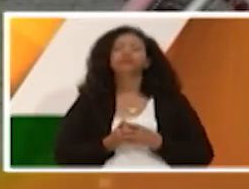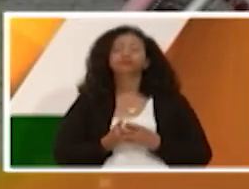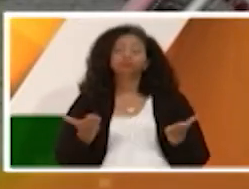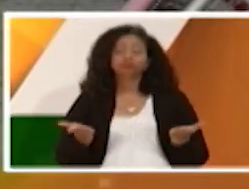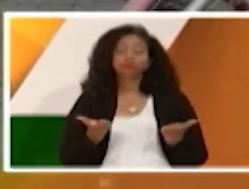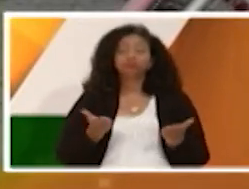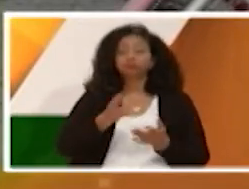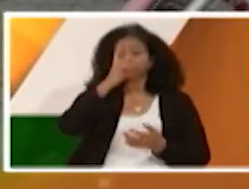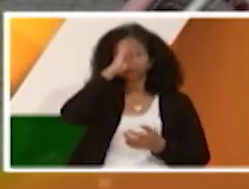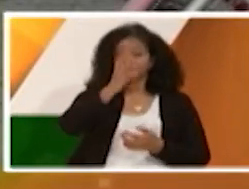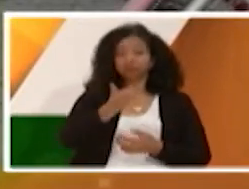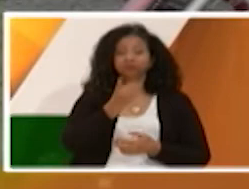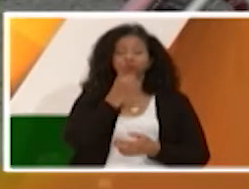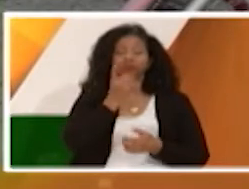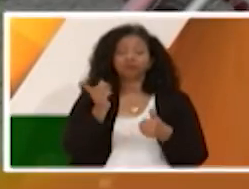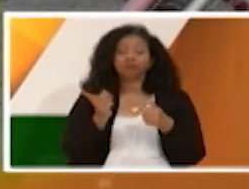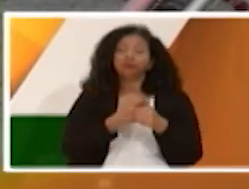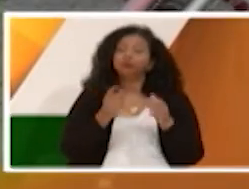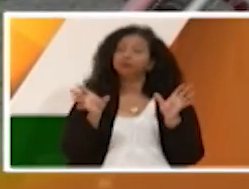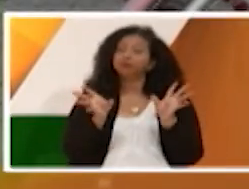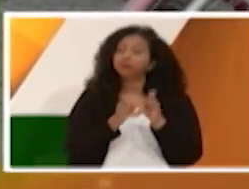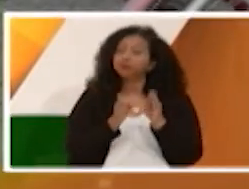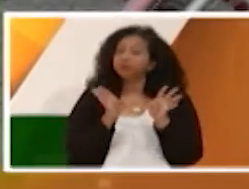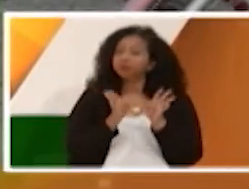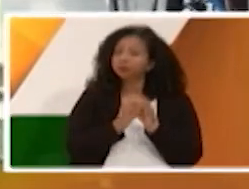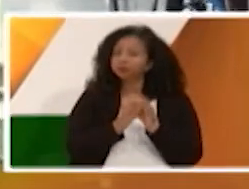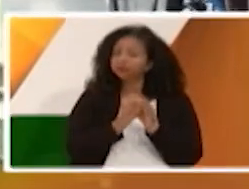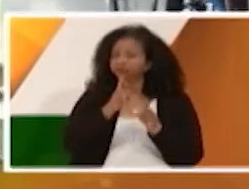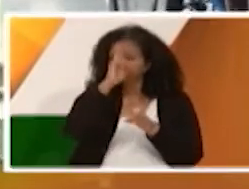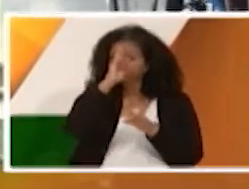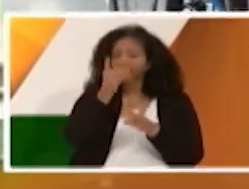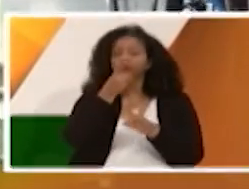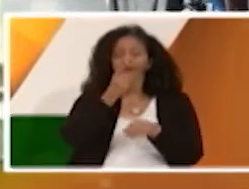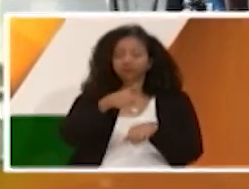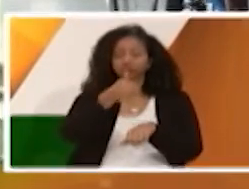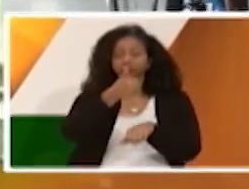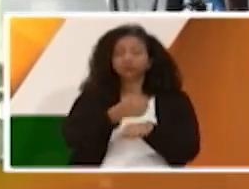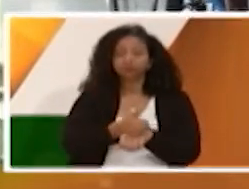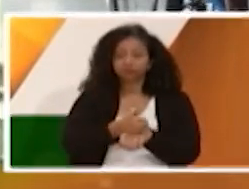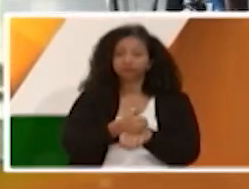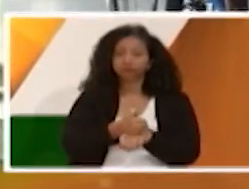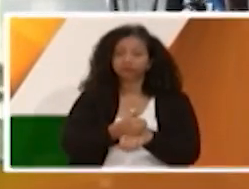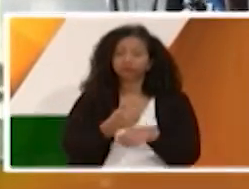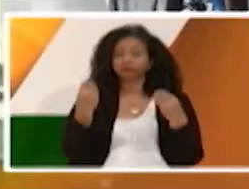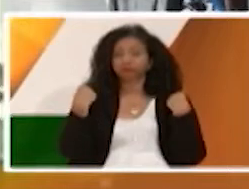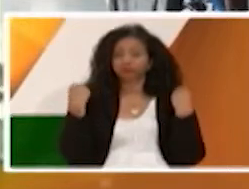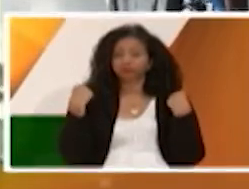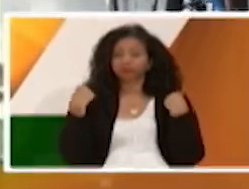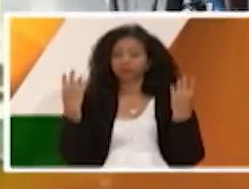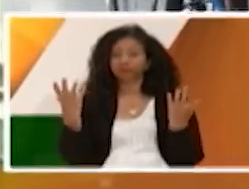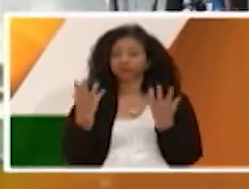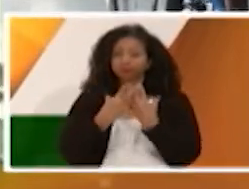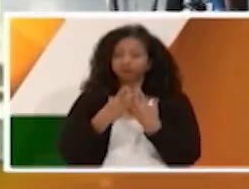país, el primer club que hubo, que fue creado en este país de deporte adaptado fue Don Ciro, o